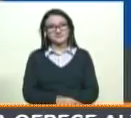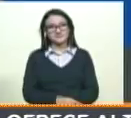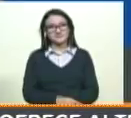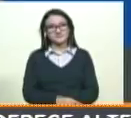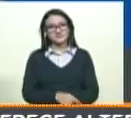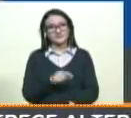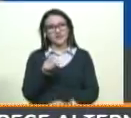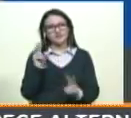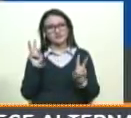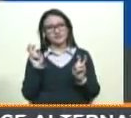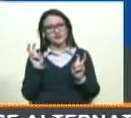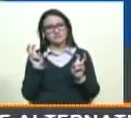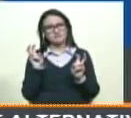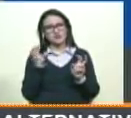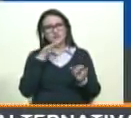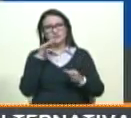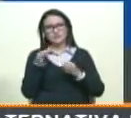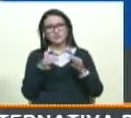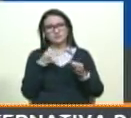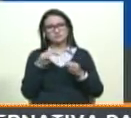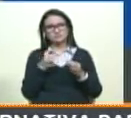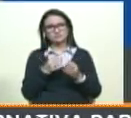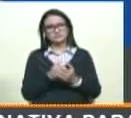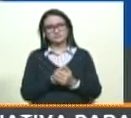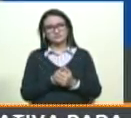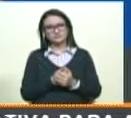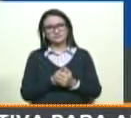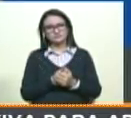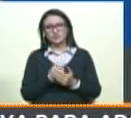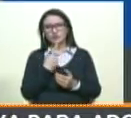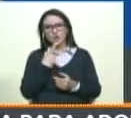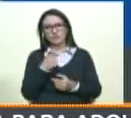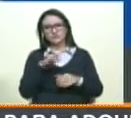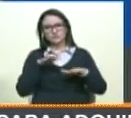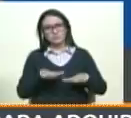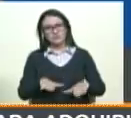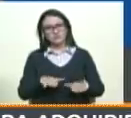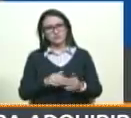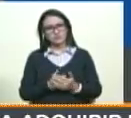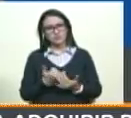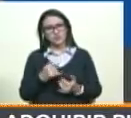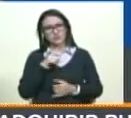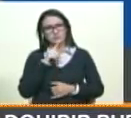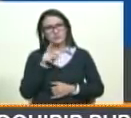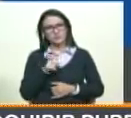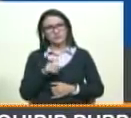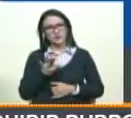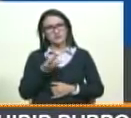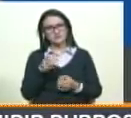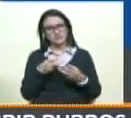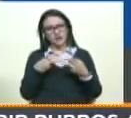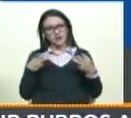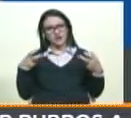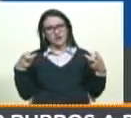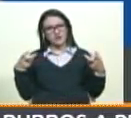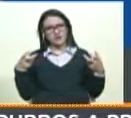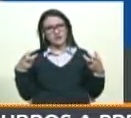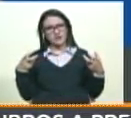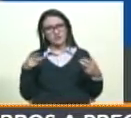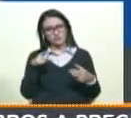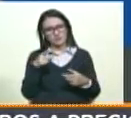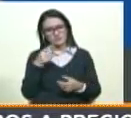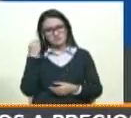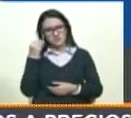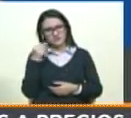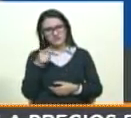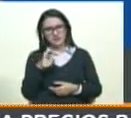Este texto no explícitamente no llama a la suspensión, pero le quería preguntar si, así como está redactado, ustedes lo